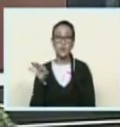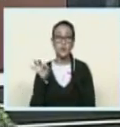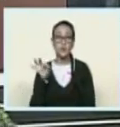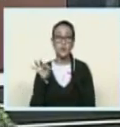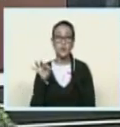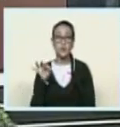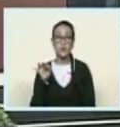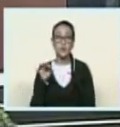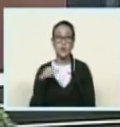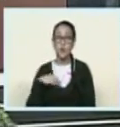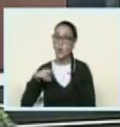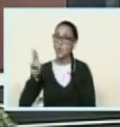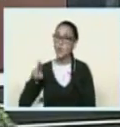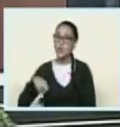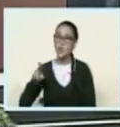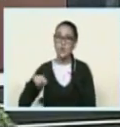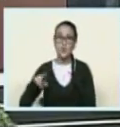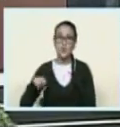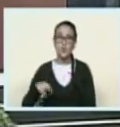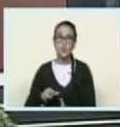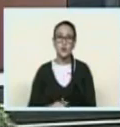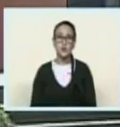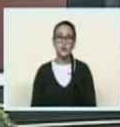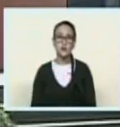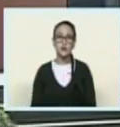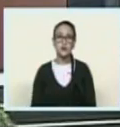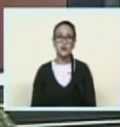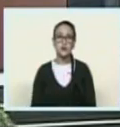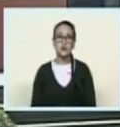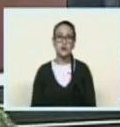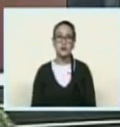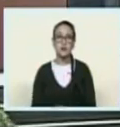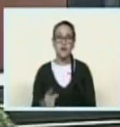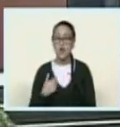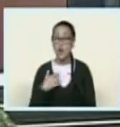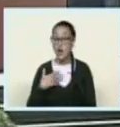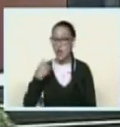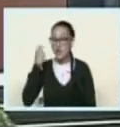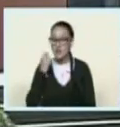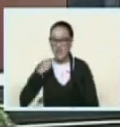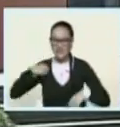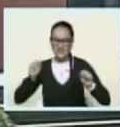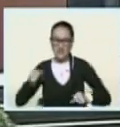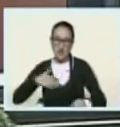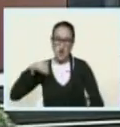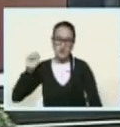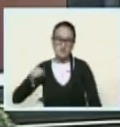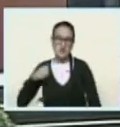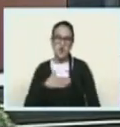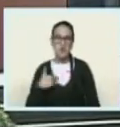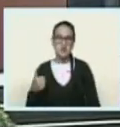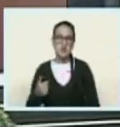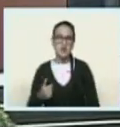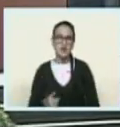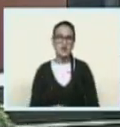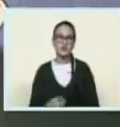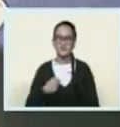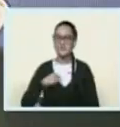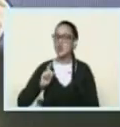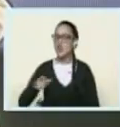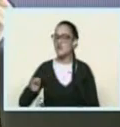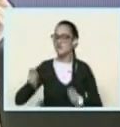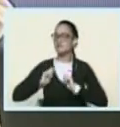Pero nunca, jamás, yo dije, no, yo quiero ser diputado porque sí, vale, que yo me lo